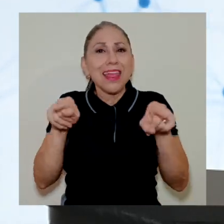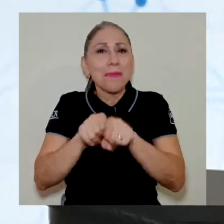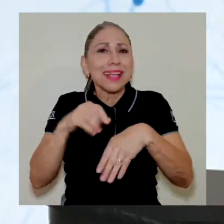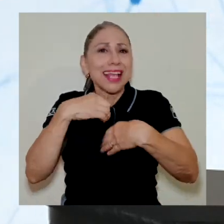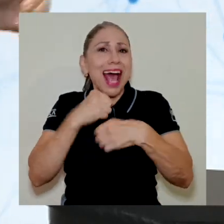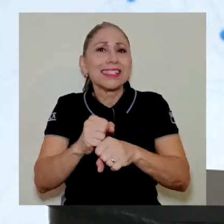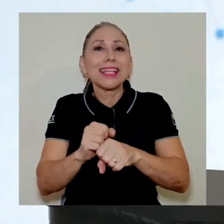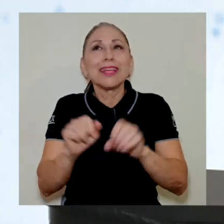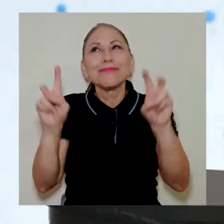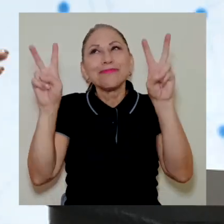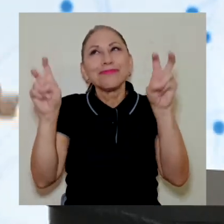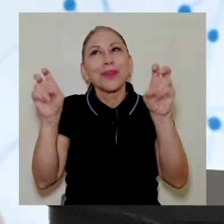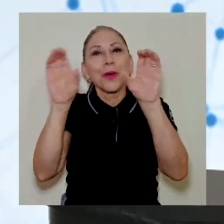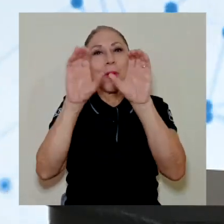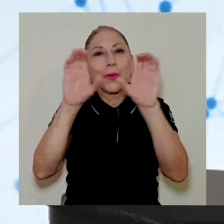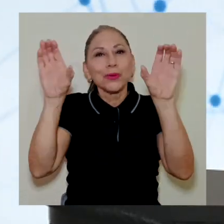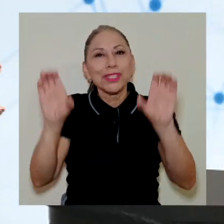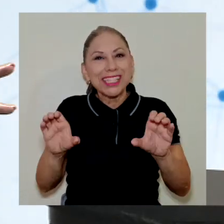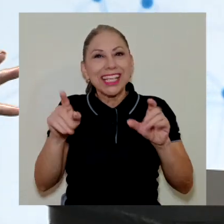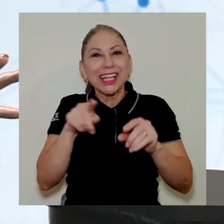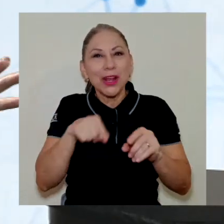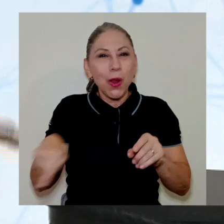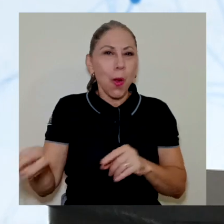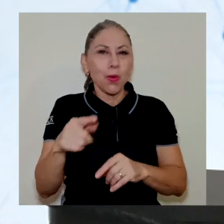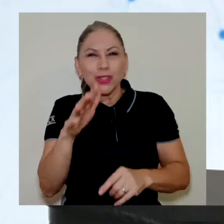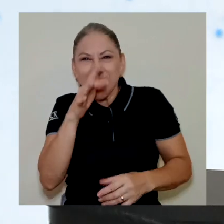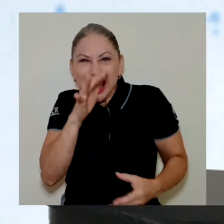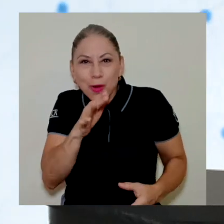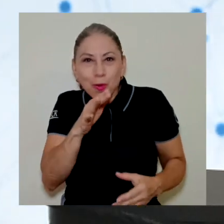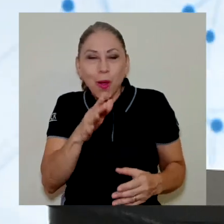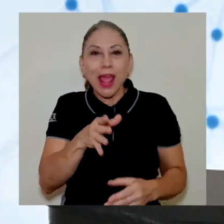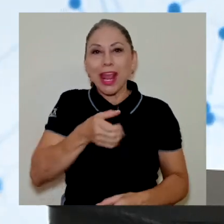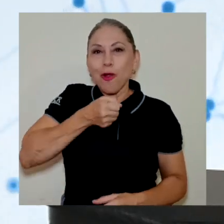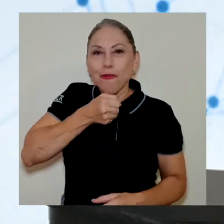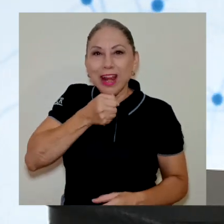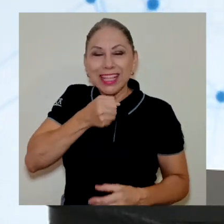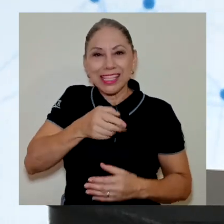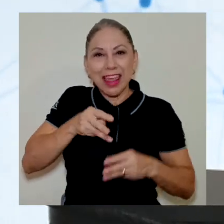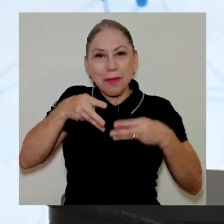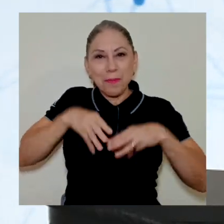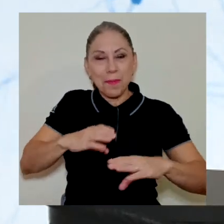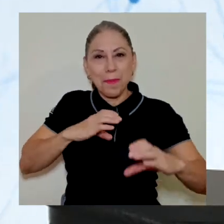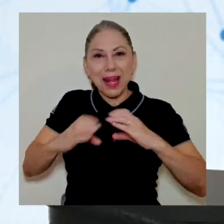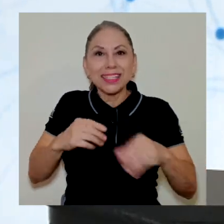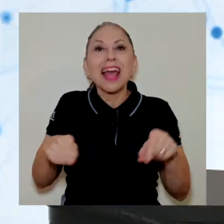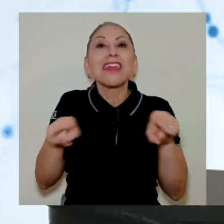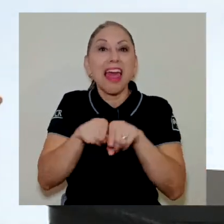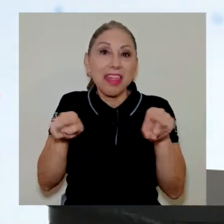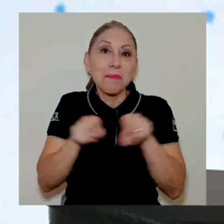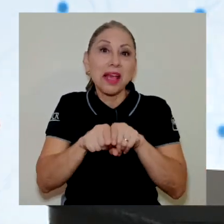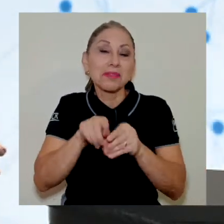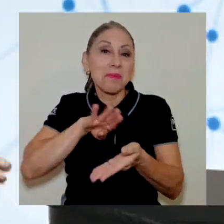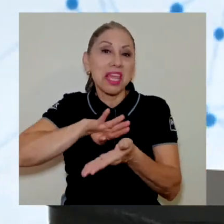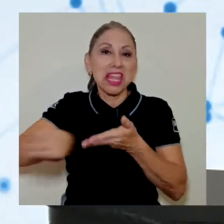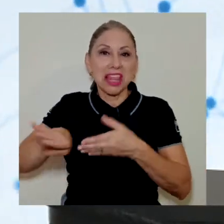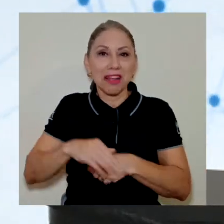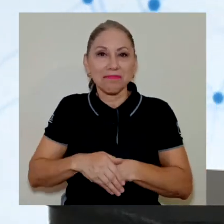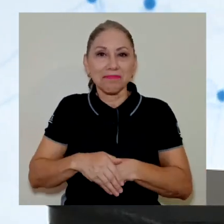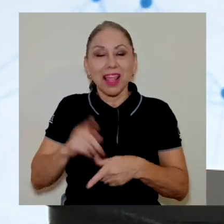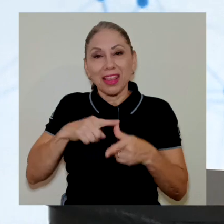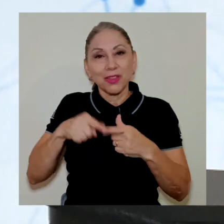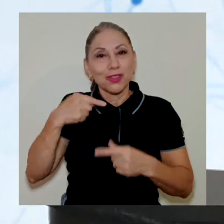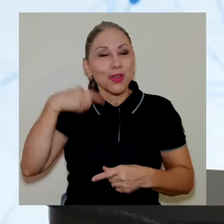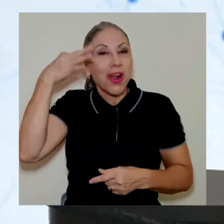un ridículo, un circo, ¿verdad?, en conferencia de prensa, y además después me quitan. Entonces, creo que mucho puede ir por